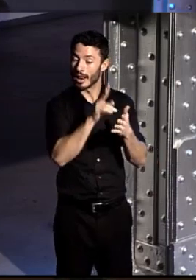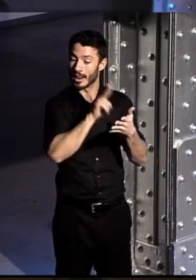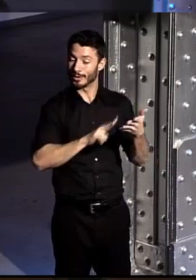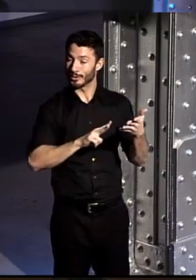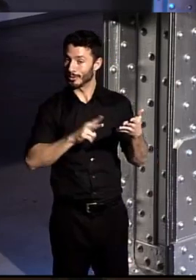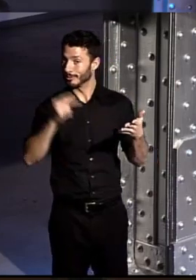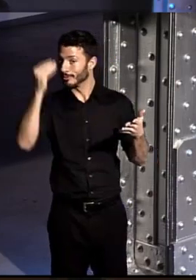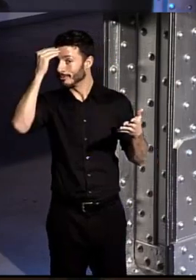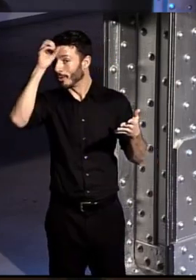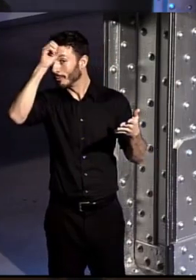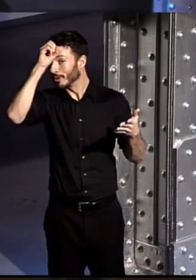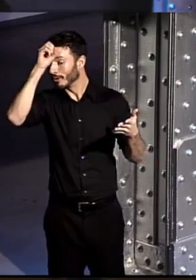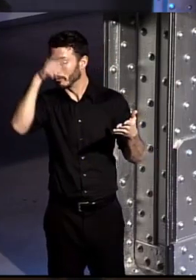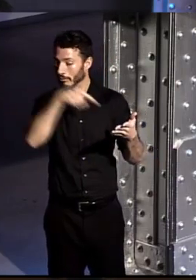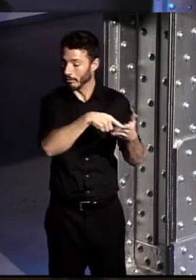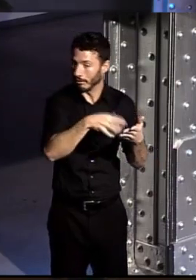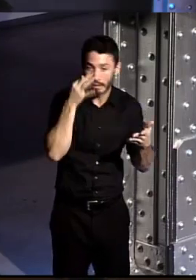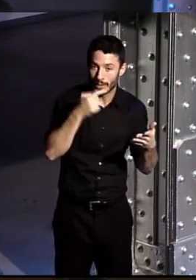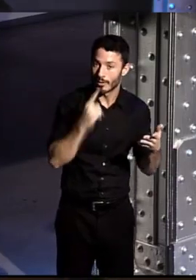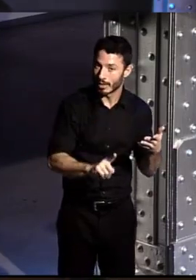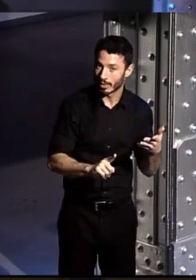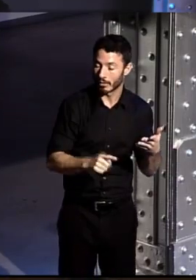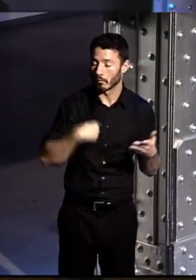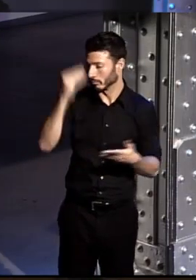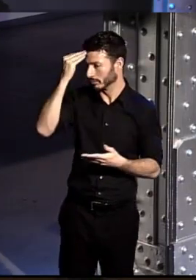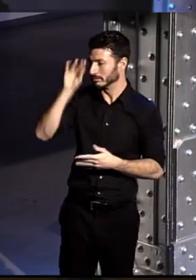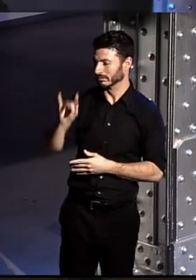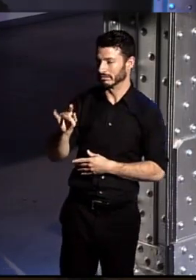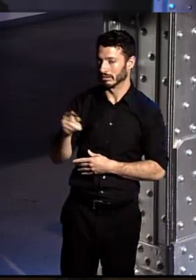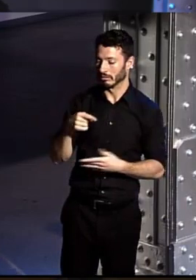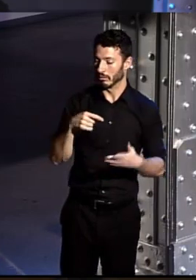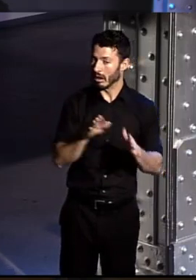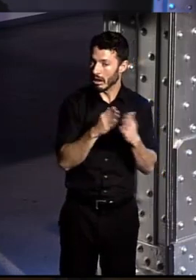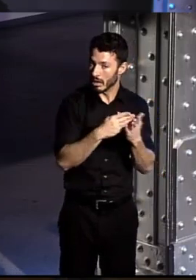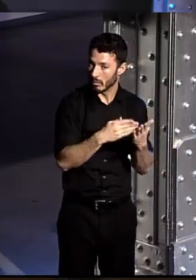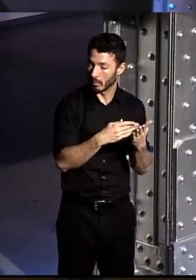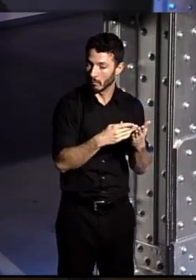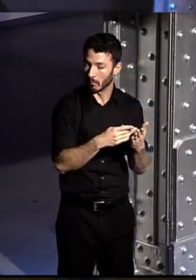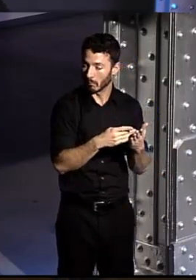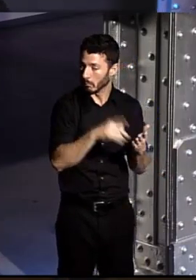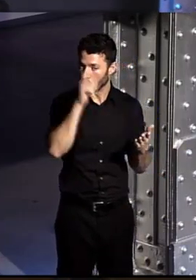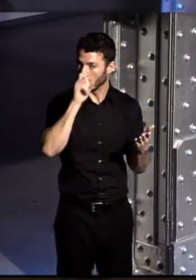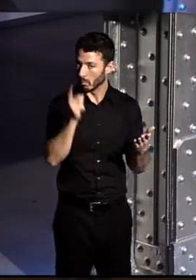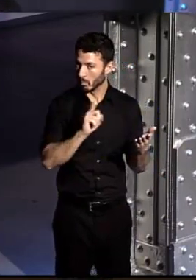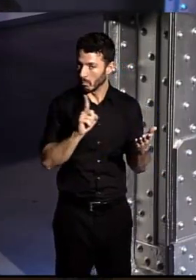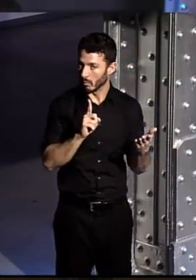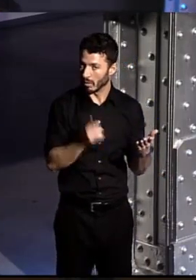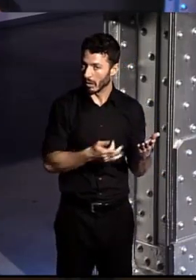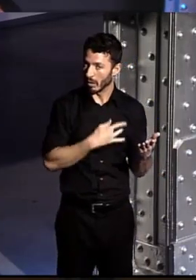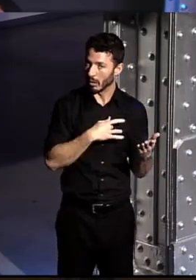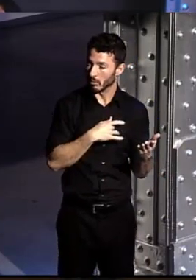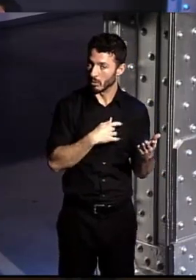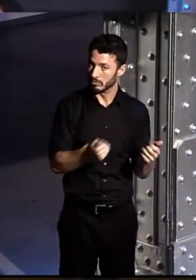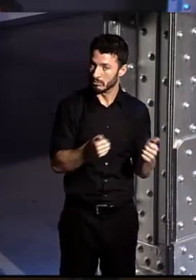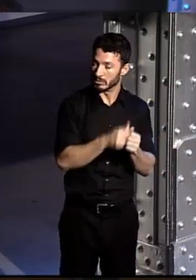letra? Yo diría que sí. Yo diría que sí, desde luego, porque yo no recuerdo... No, a mí desde luego no me ha sugerido nada